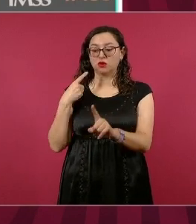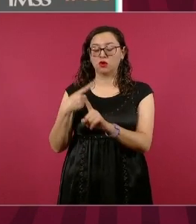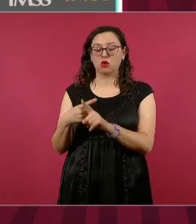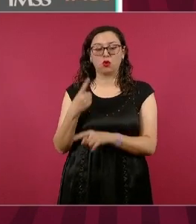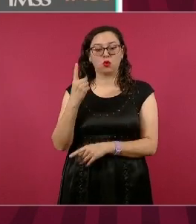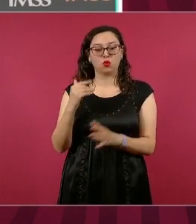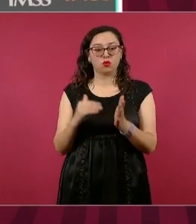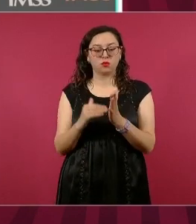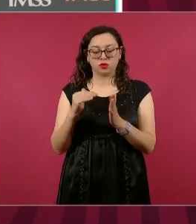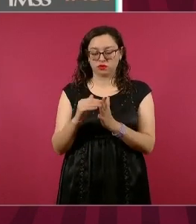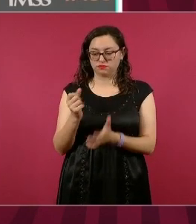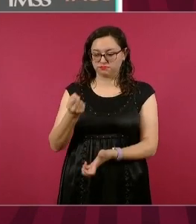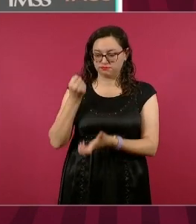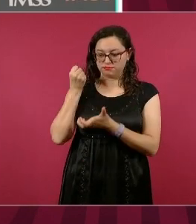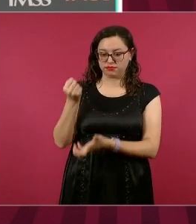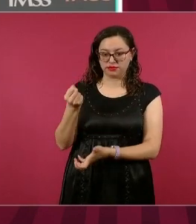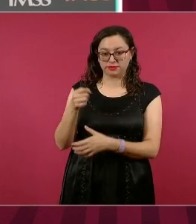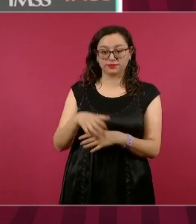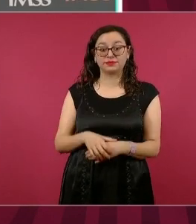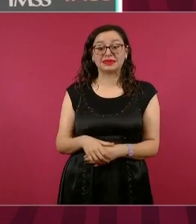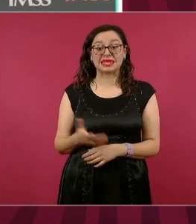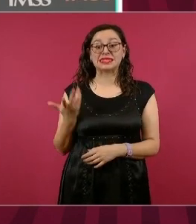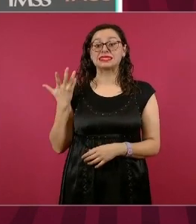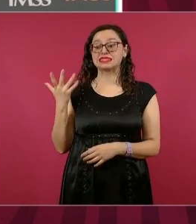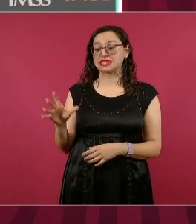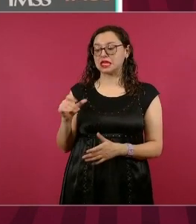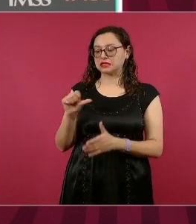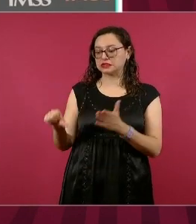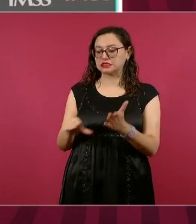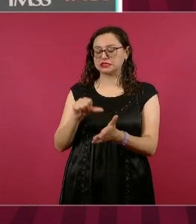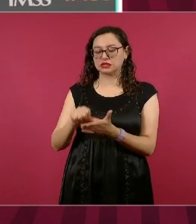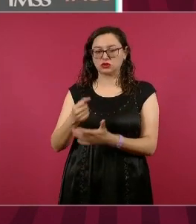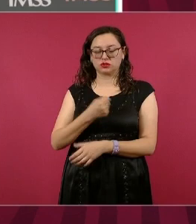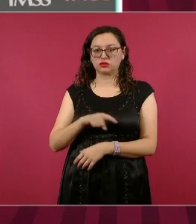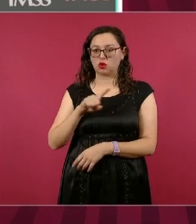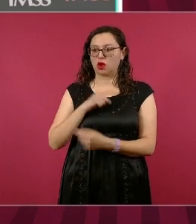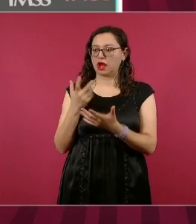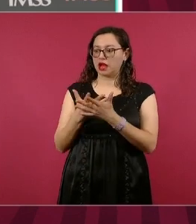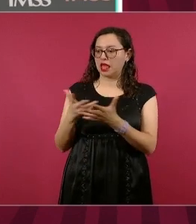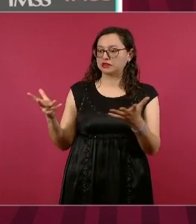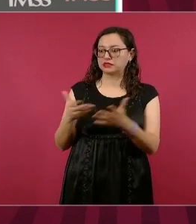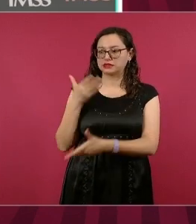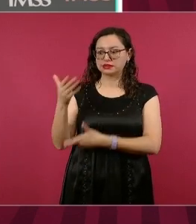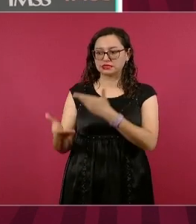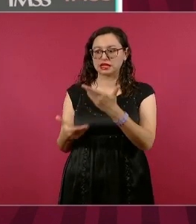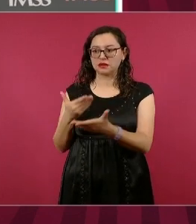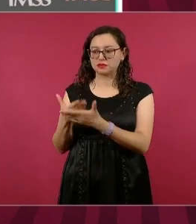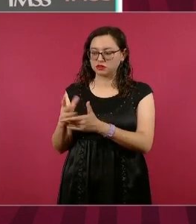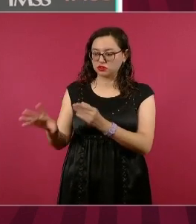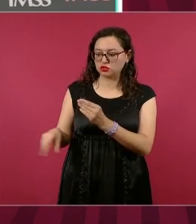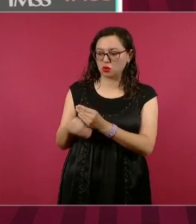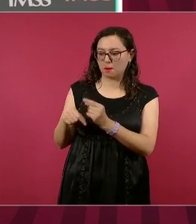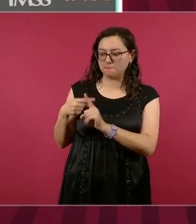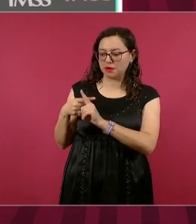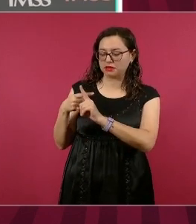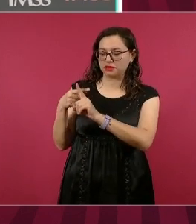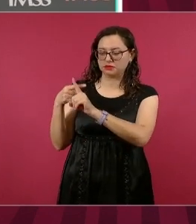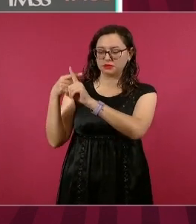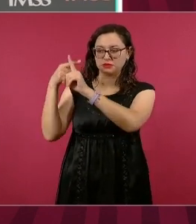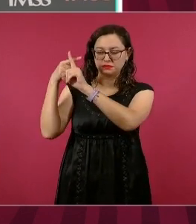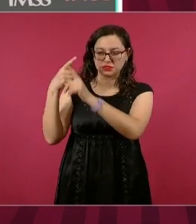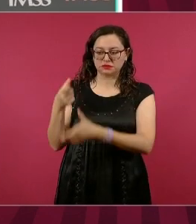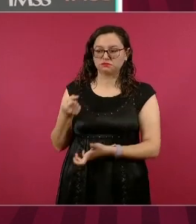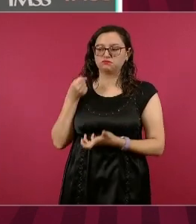reciben 1,000,000 pesos y 10 centros de salud con servicios ampliados como el que estamos actualmente